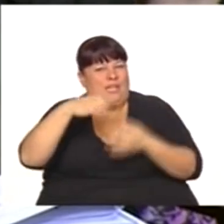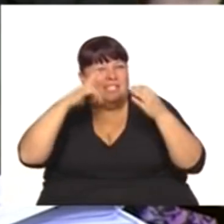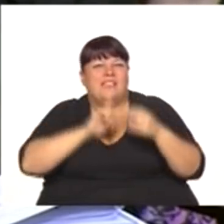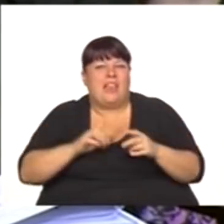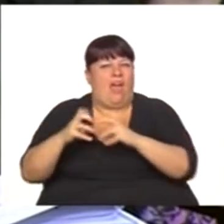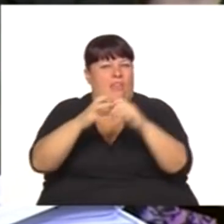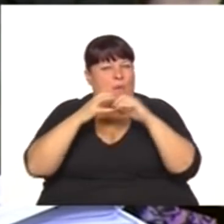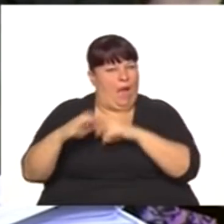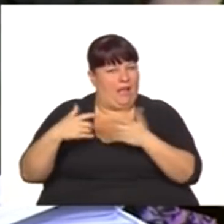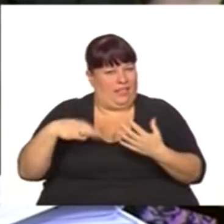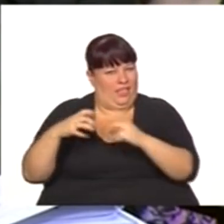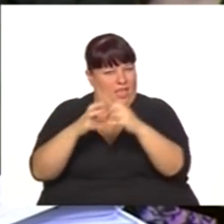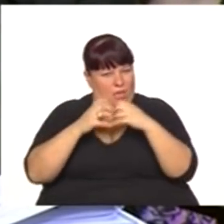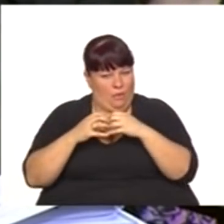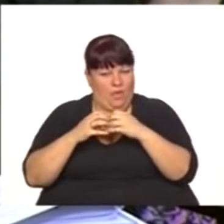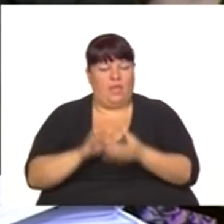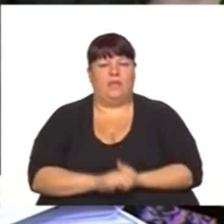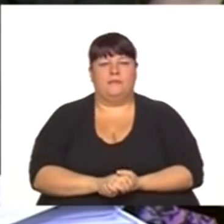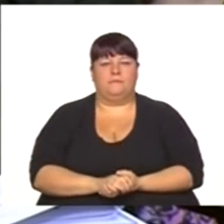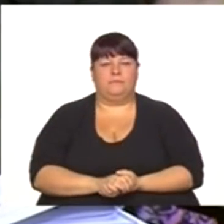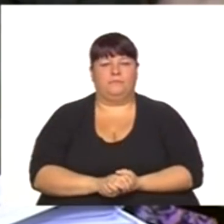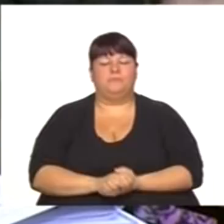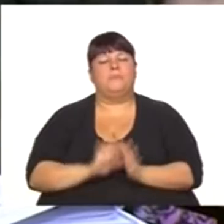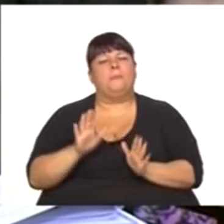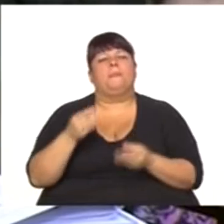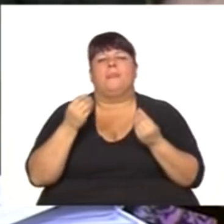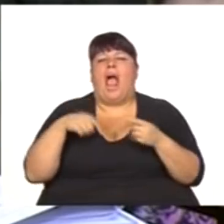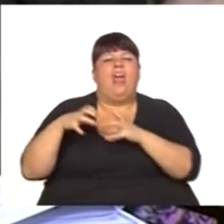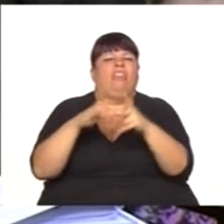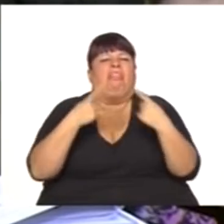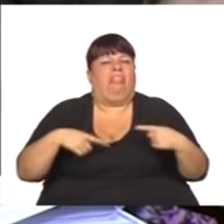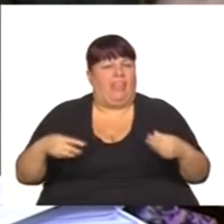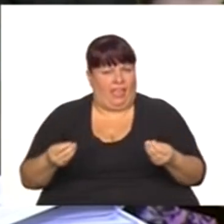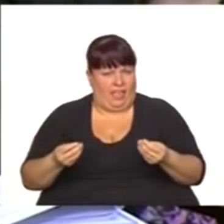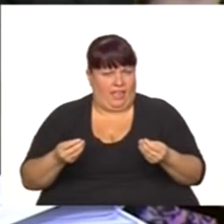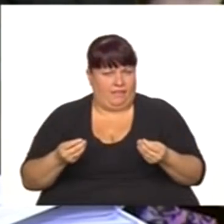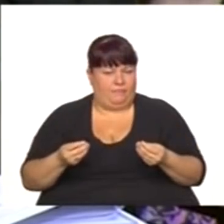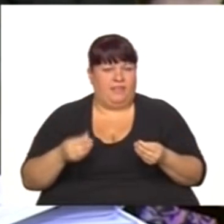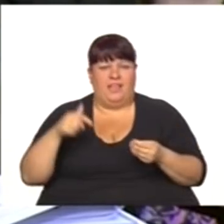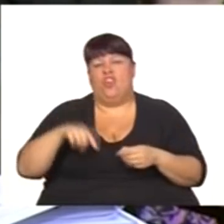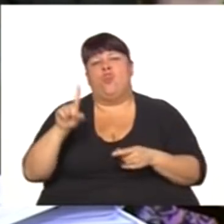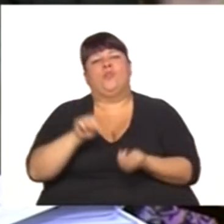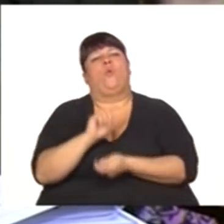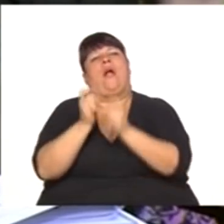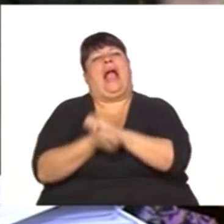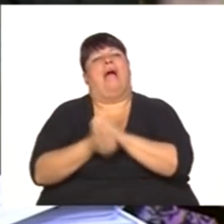para debatir lo que debemos debatir. Ahora, ¿qué es lo que estamos debatiendo? Esto no es una